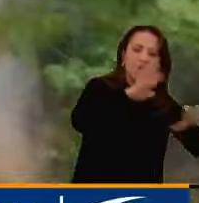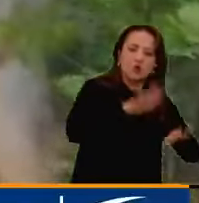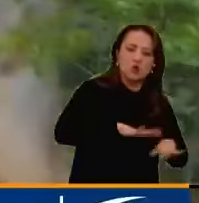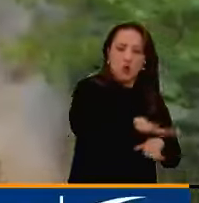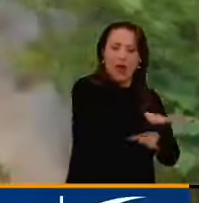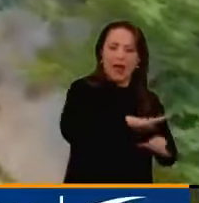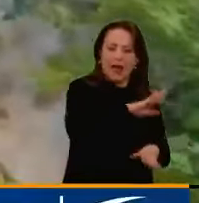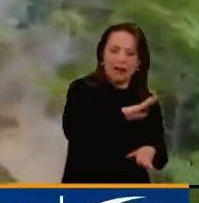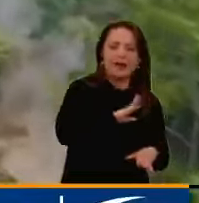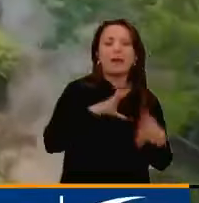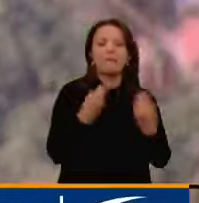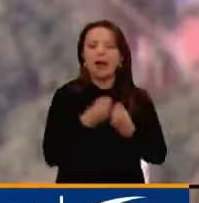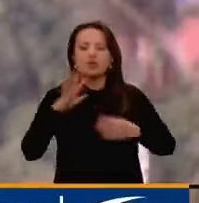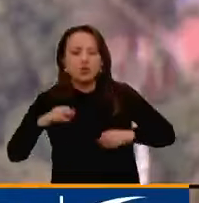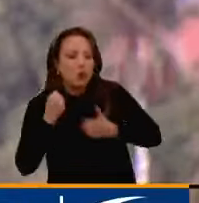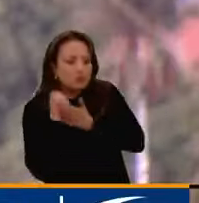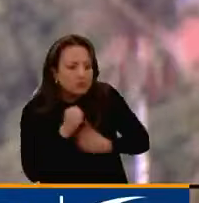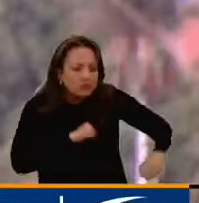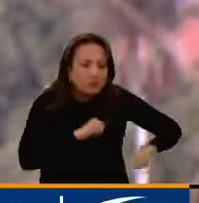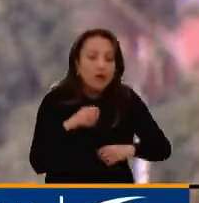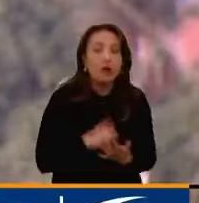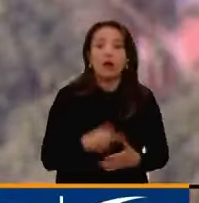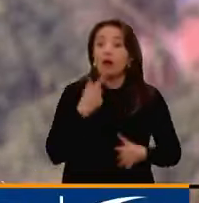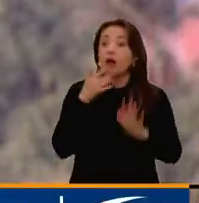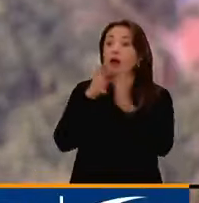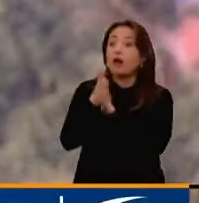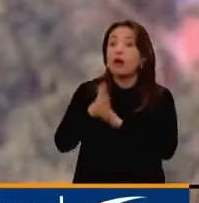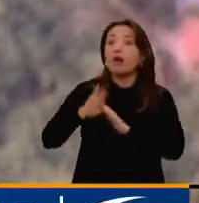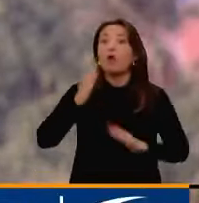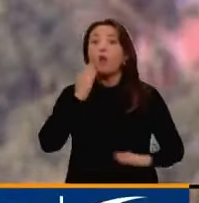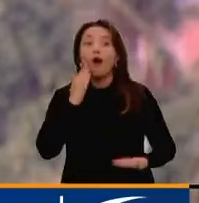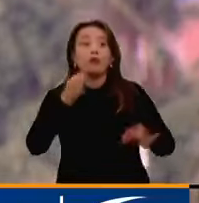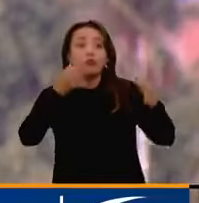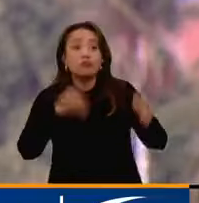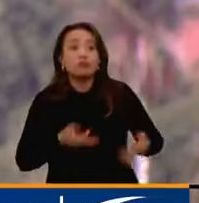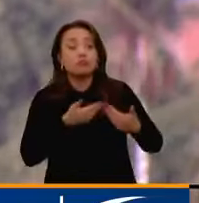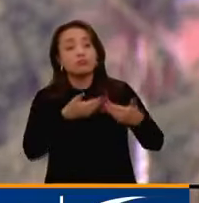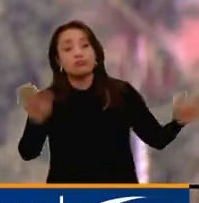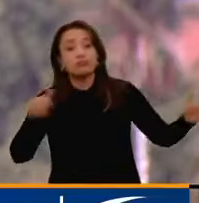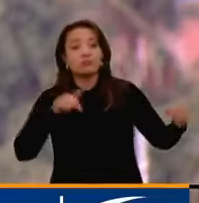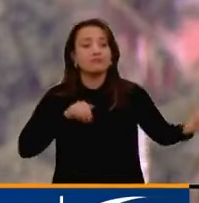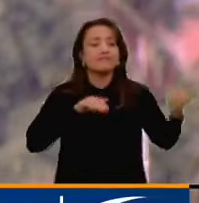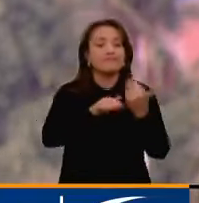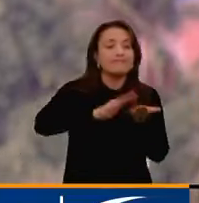socorro. Autoridades de tránsito aún no tienen la proyección de cuánto podría tardar el